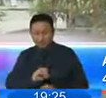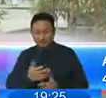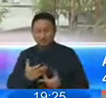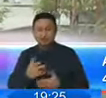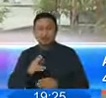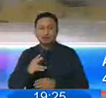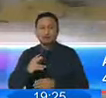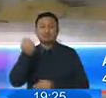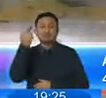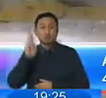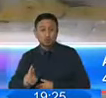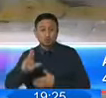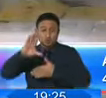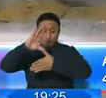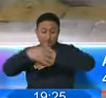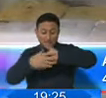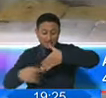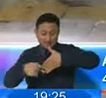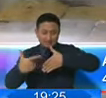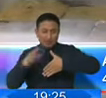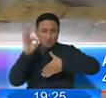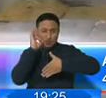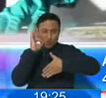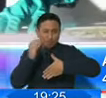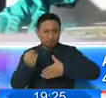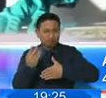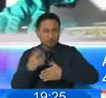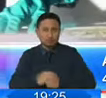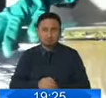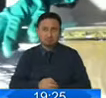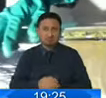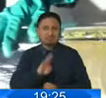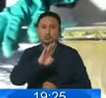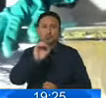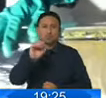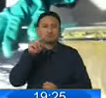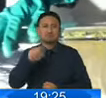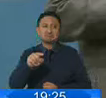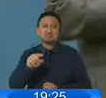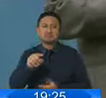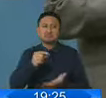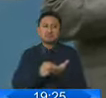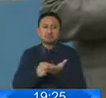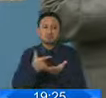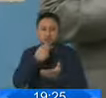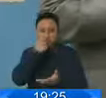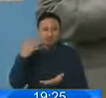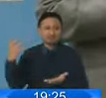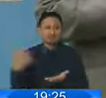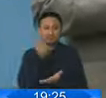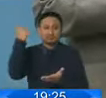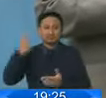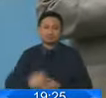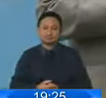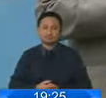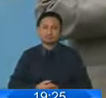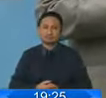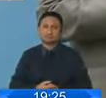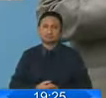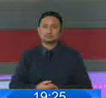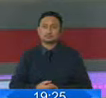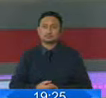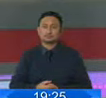los países del sur. Estiman que sacaron del mercado internacional más de 400.000 dosis de droga. En Quito informó Iván Casamen.